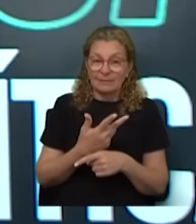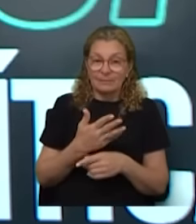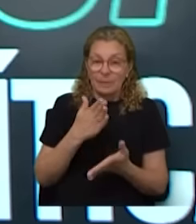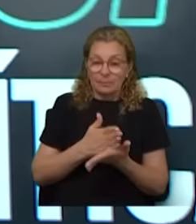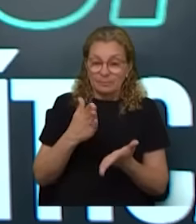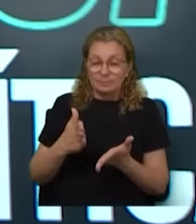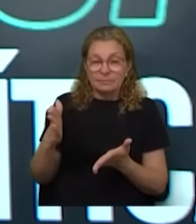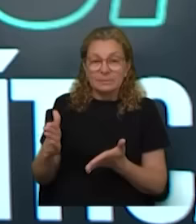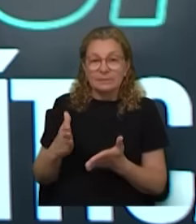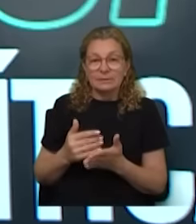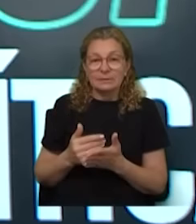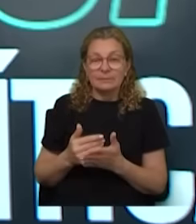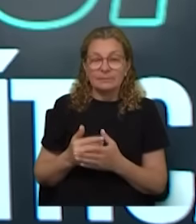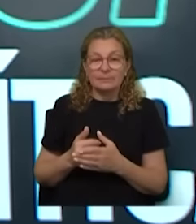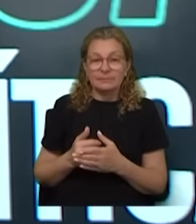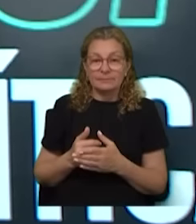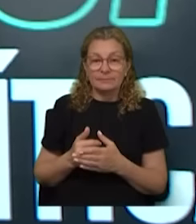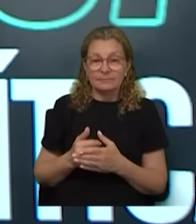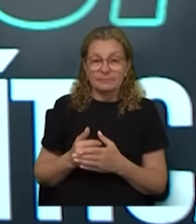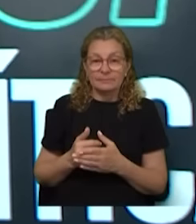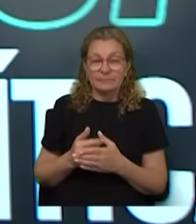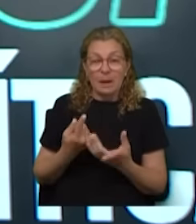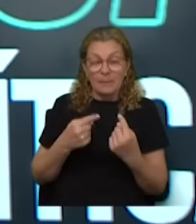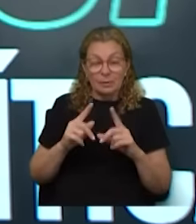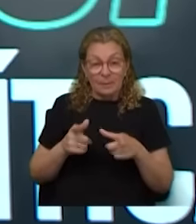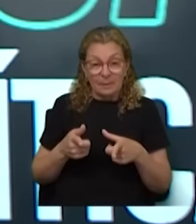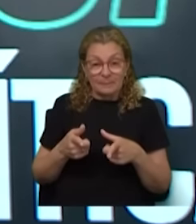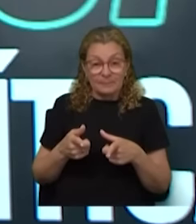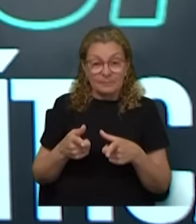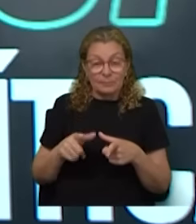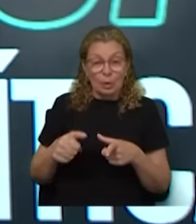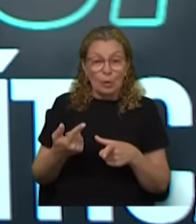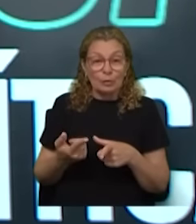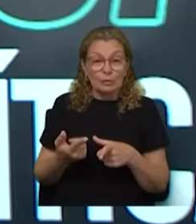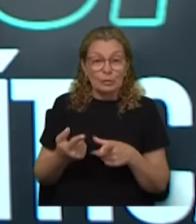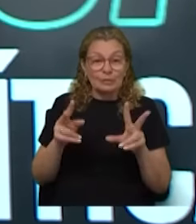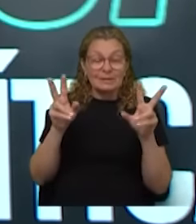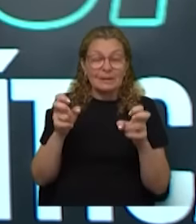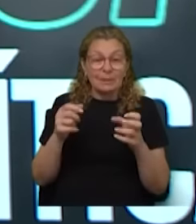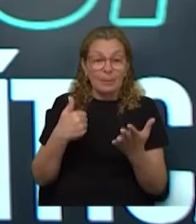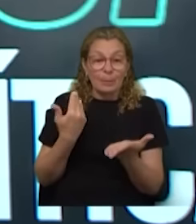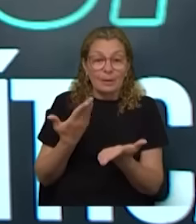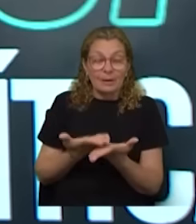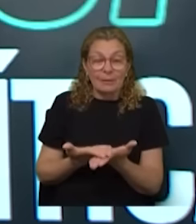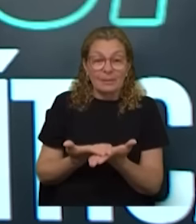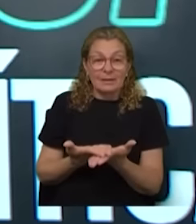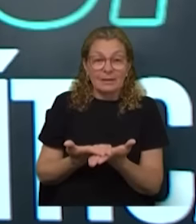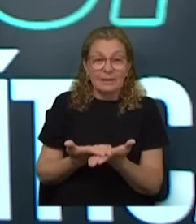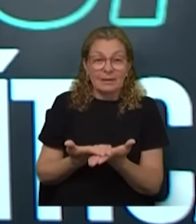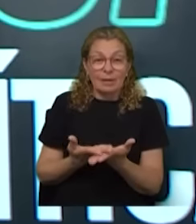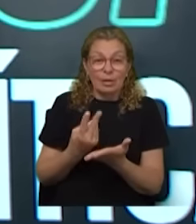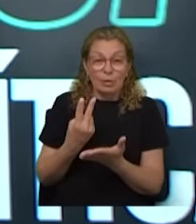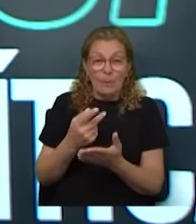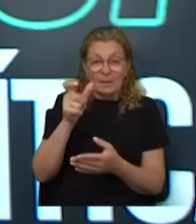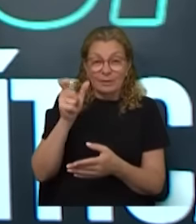por cada por cada exposición eh Pero tenemos también otra otra cuestión que pone arriba de la mesa y es que son dos